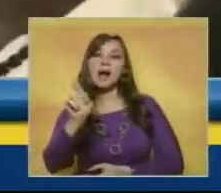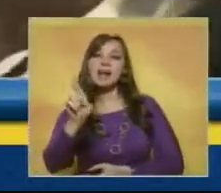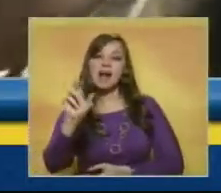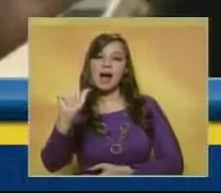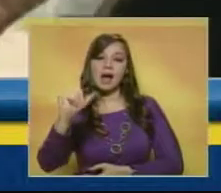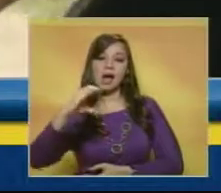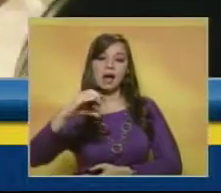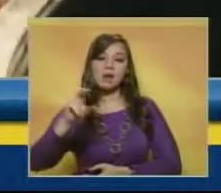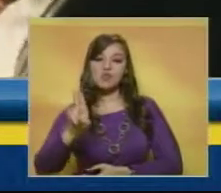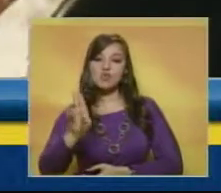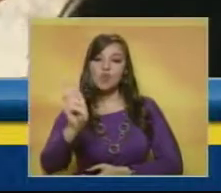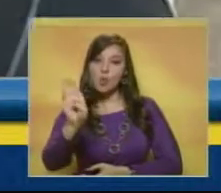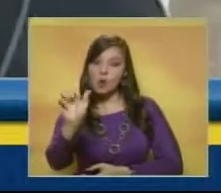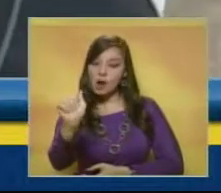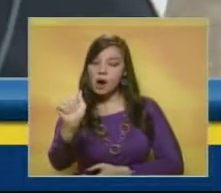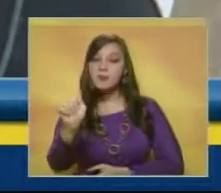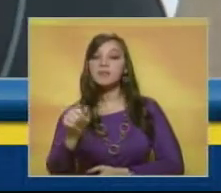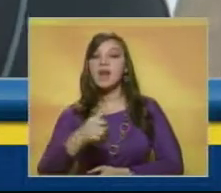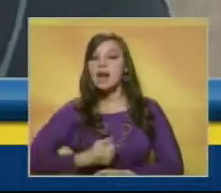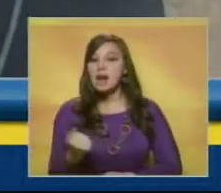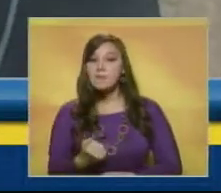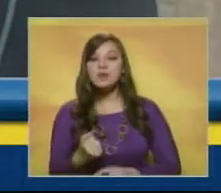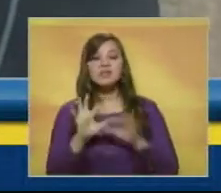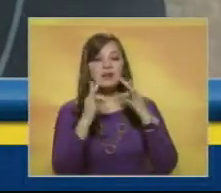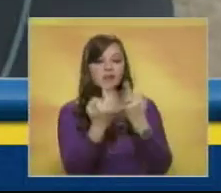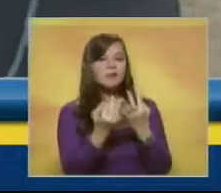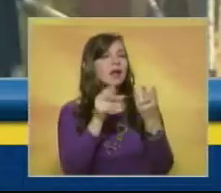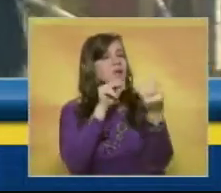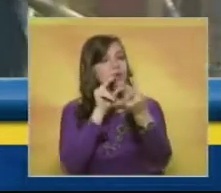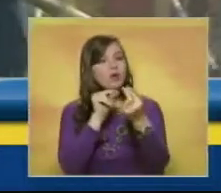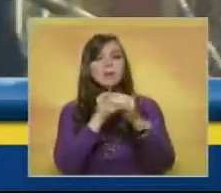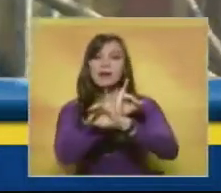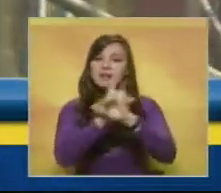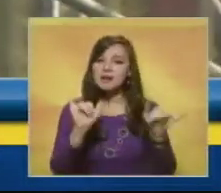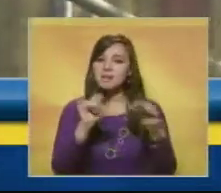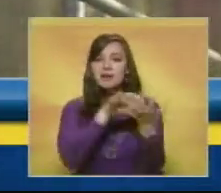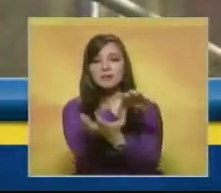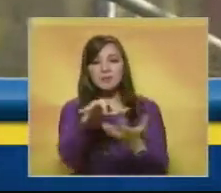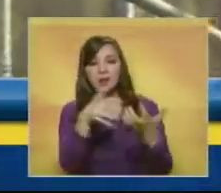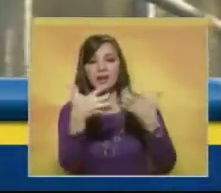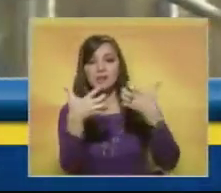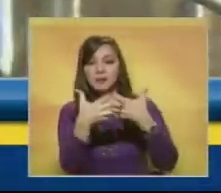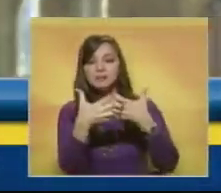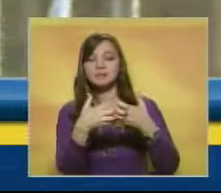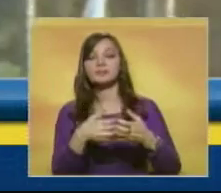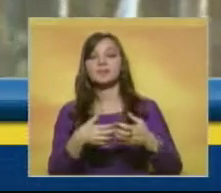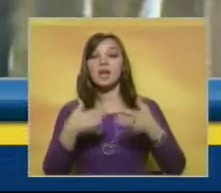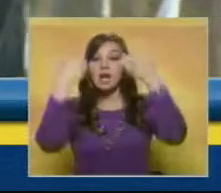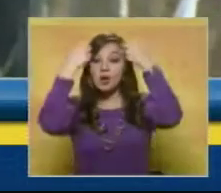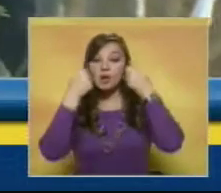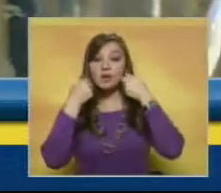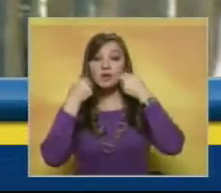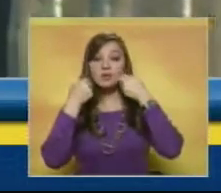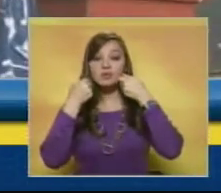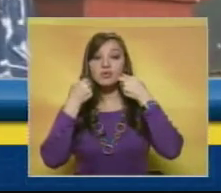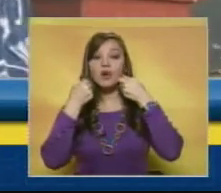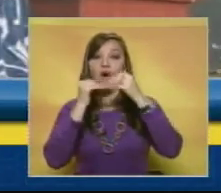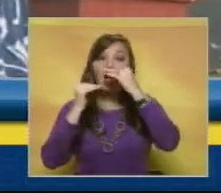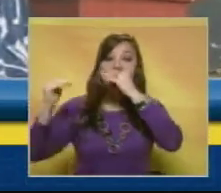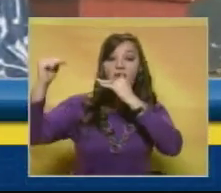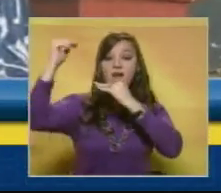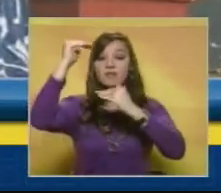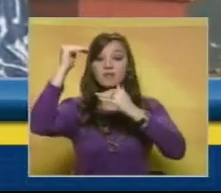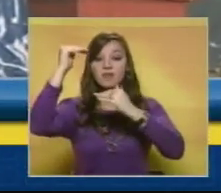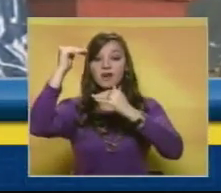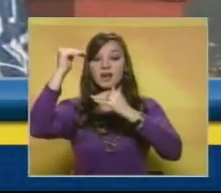funcionarios civiles y policías continúan la negociación para poner fin al motín. Los reclusos se encuentran desde el lunes en el techo de la